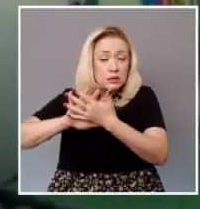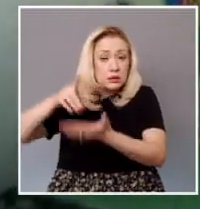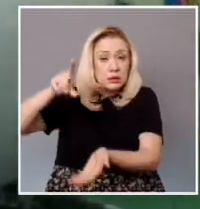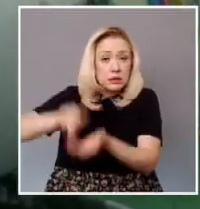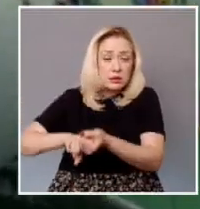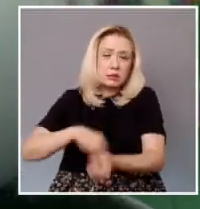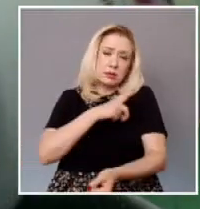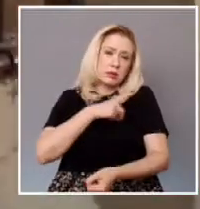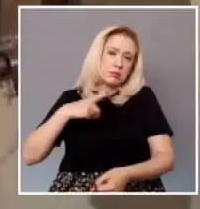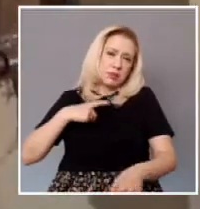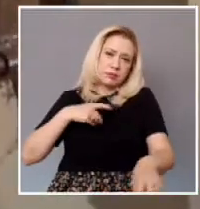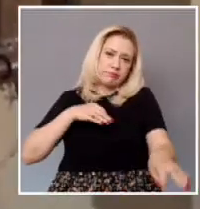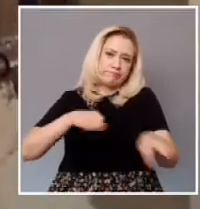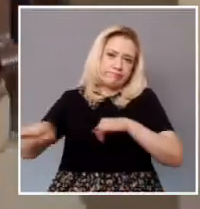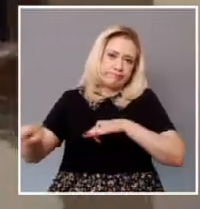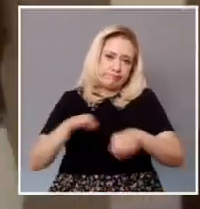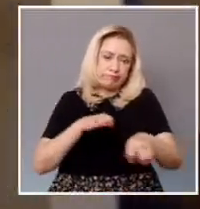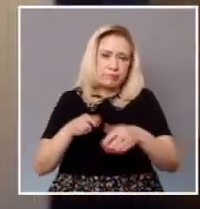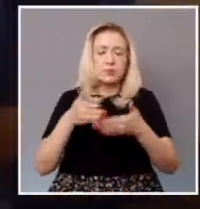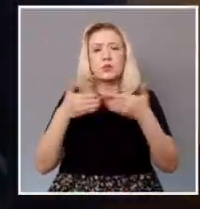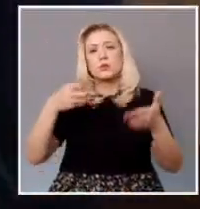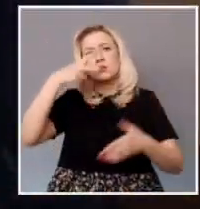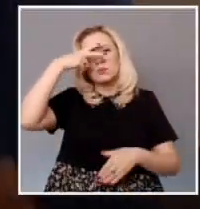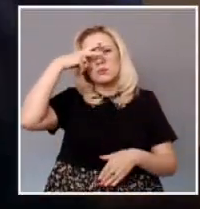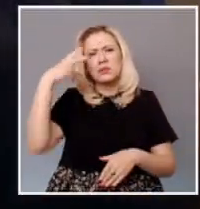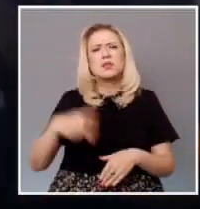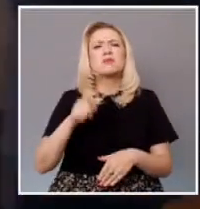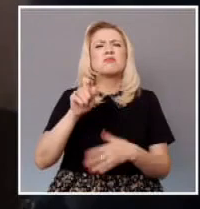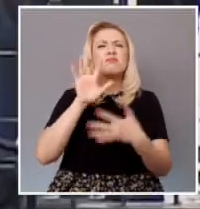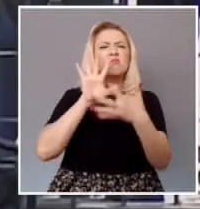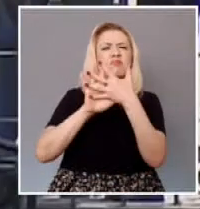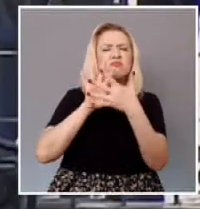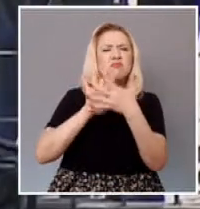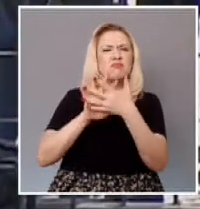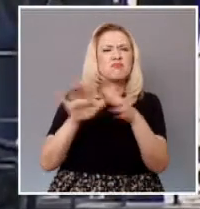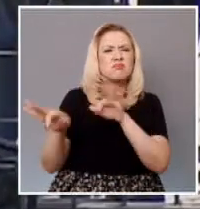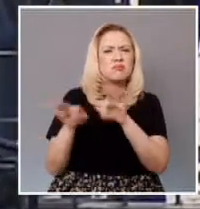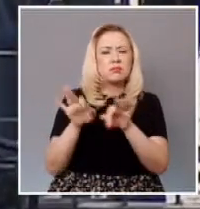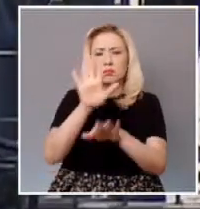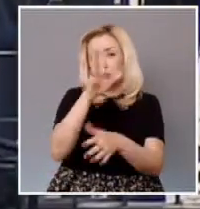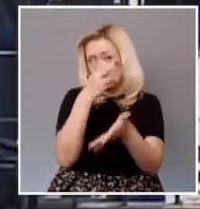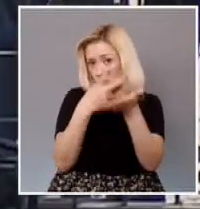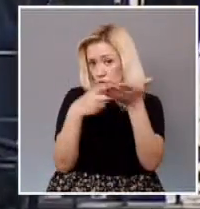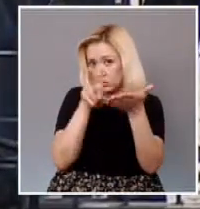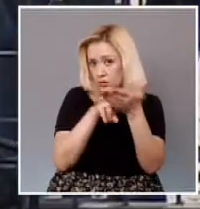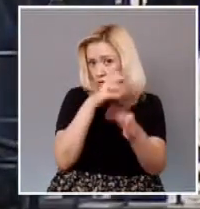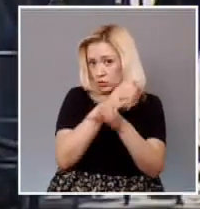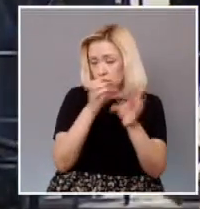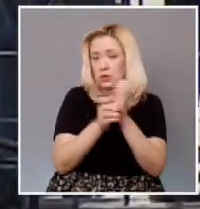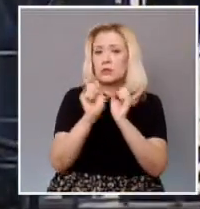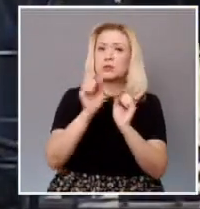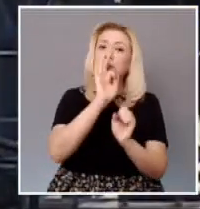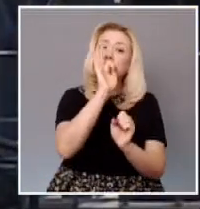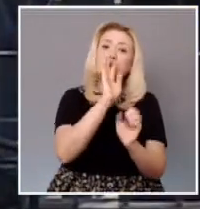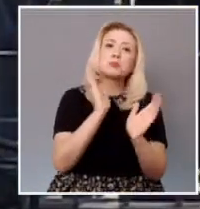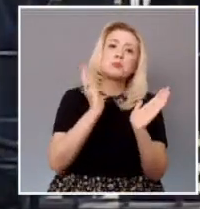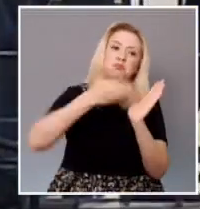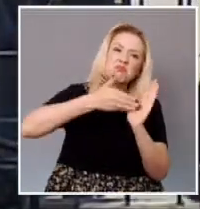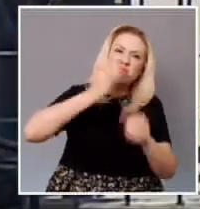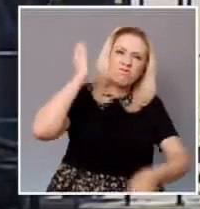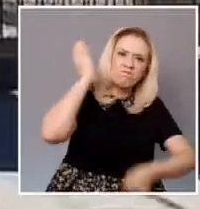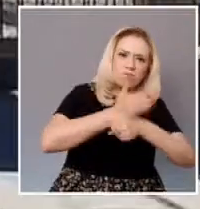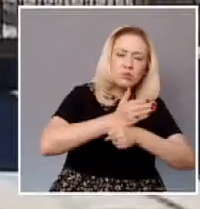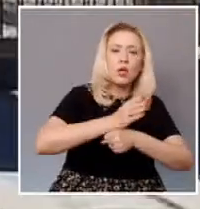sistema jurídico mexicano el trabajo penitenciario tiene una naturaleza doble, como pena o sanción y como garantía del derecho de